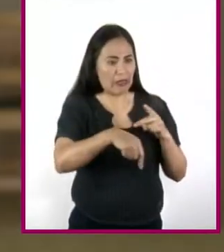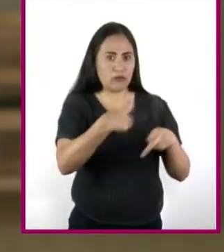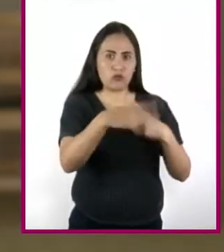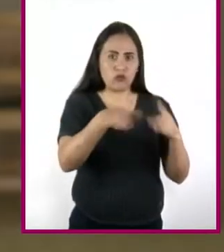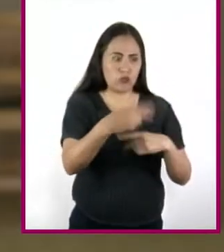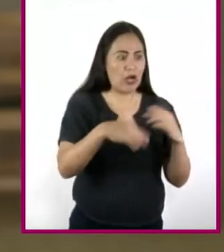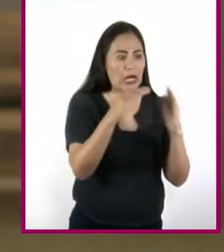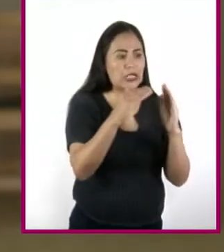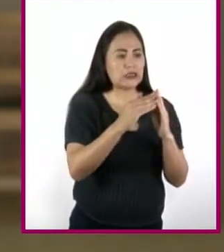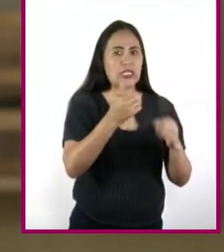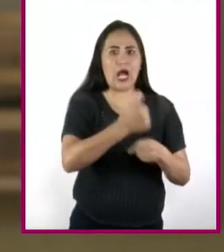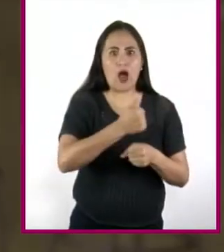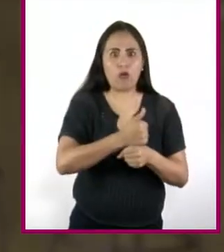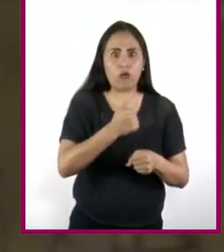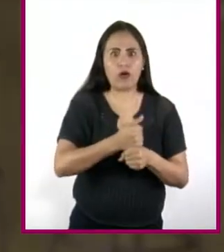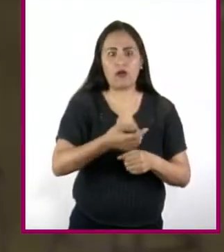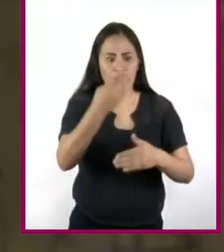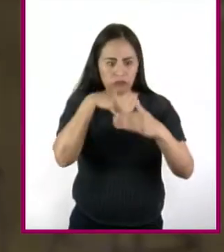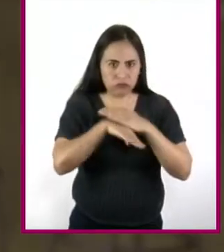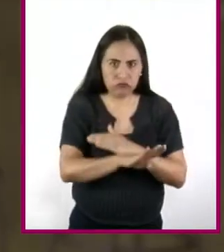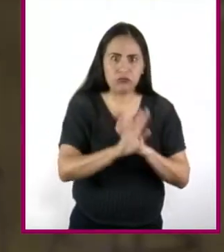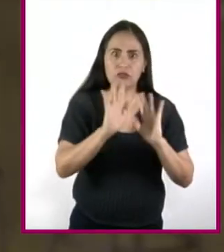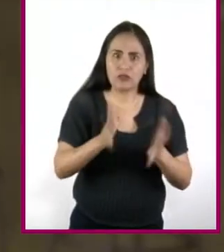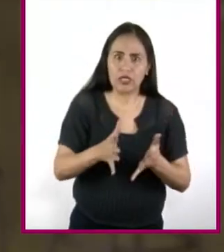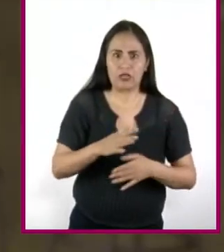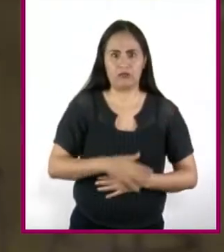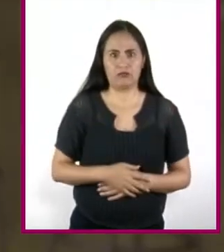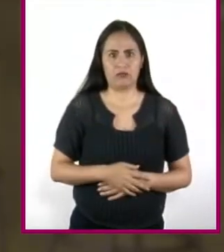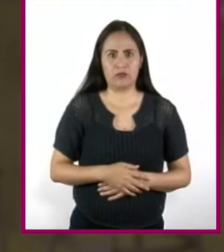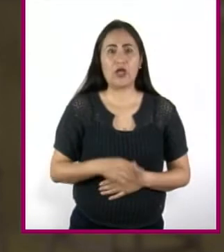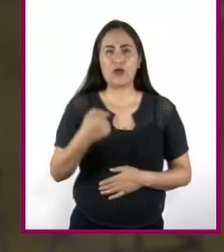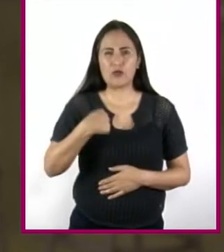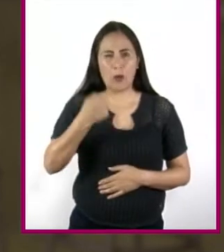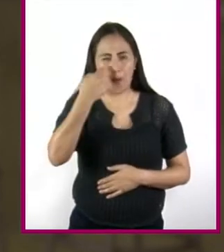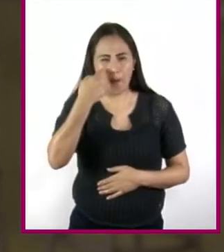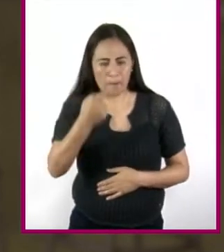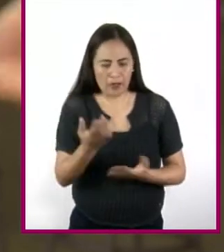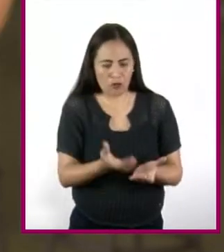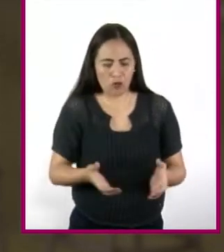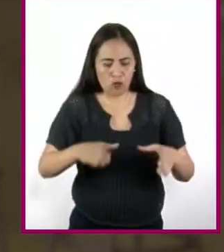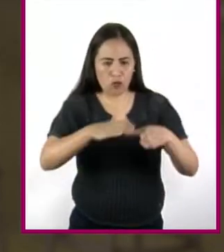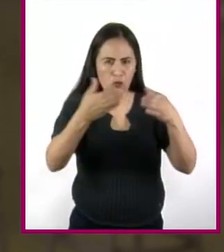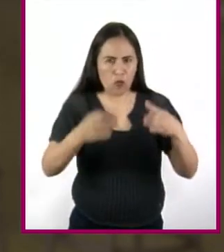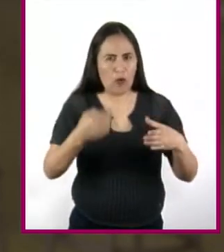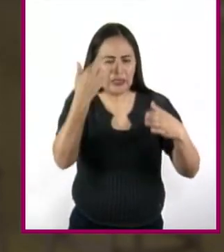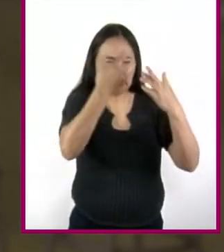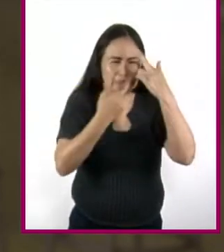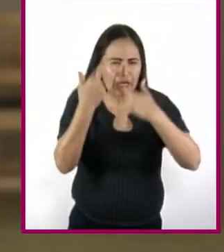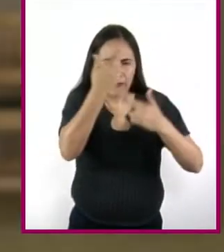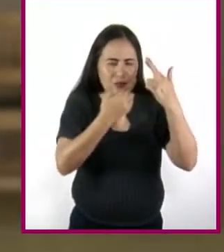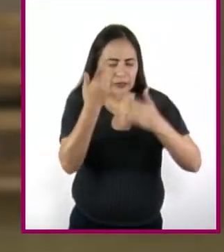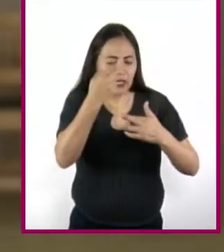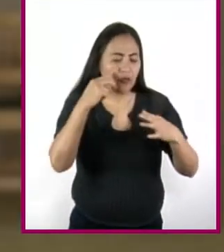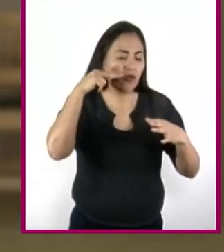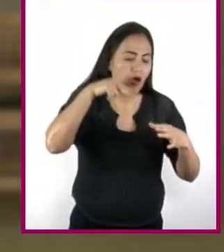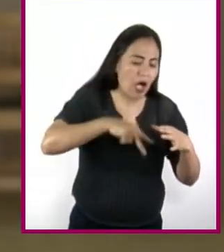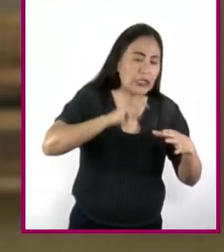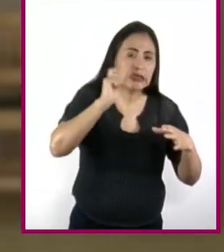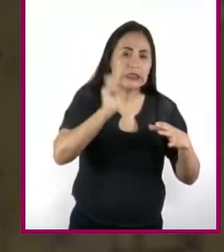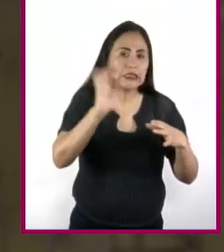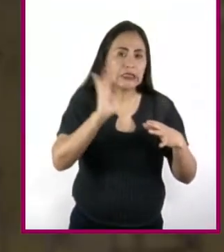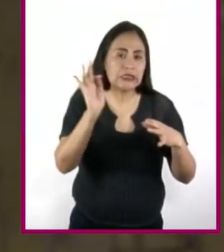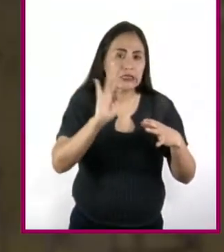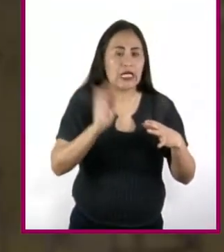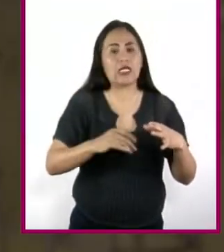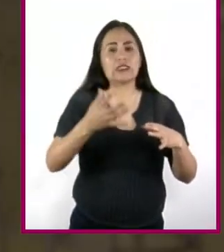extrañaba. ¿Y qué tiene de malo? Pues que la vi revisando los jarrones. Seguro estaba buscando dinero. Ay, no